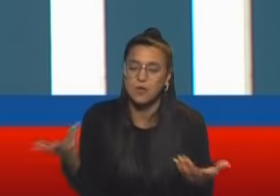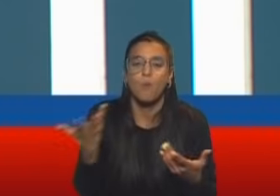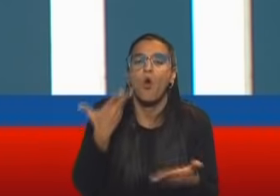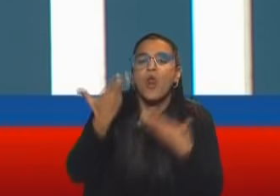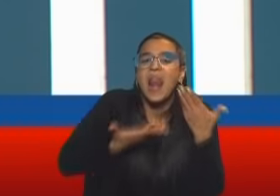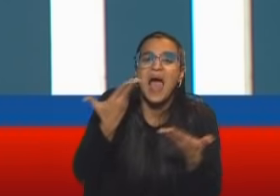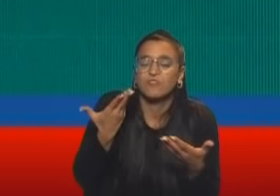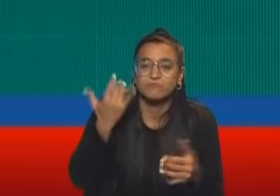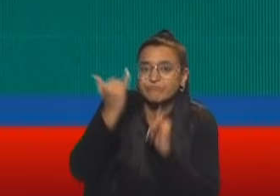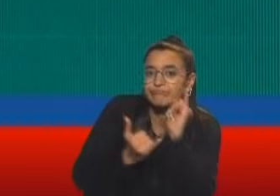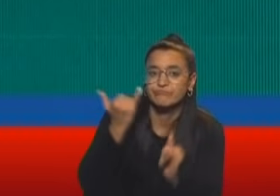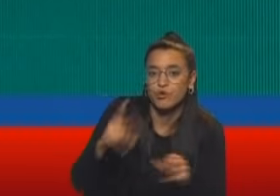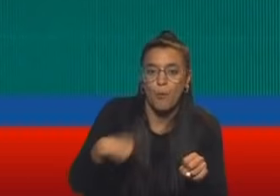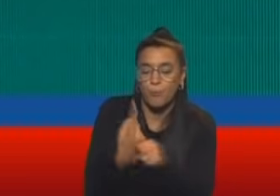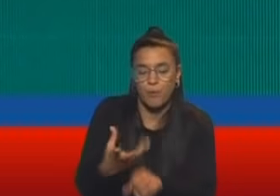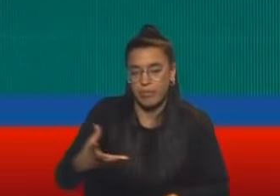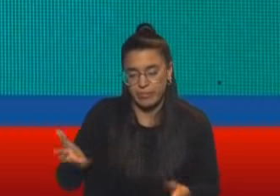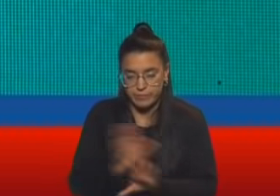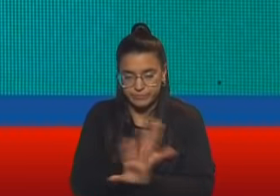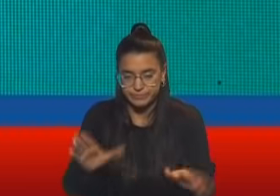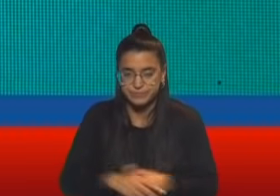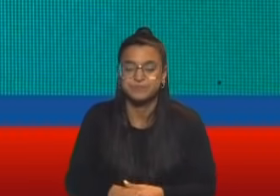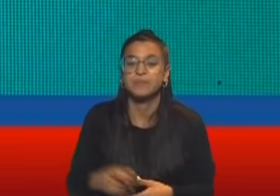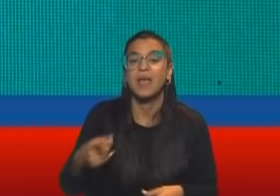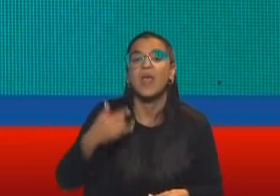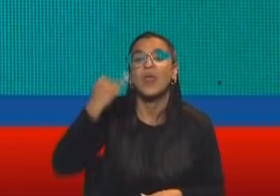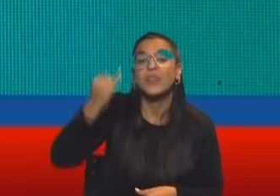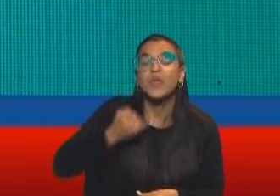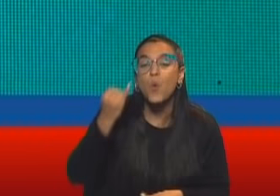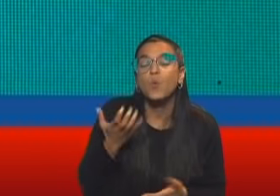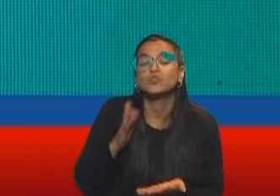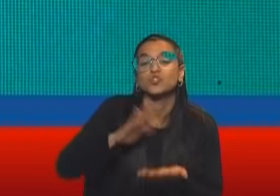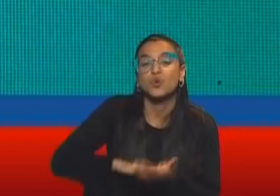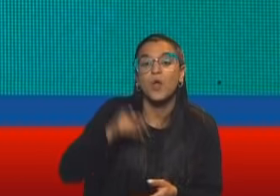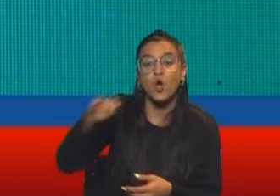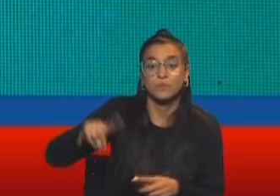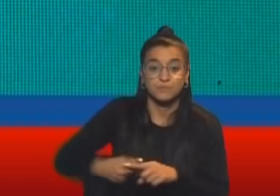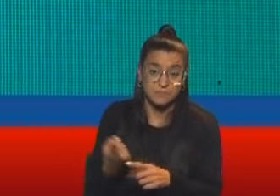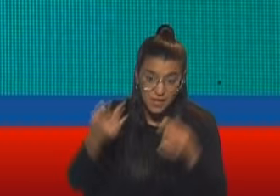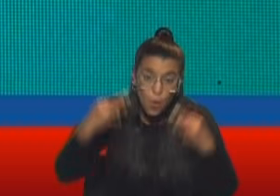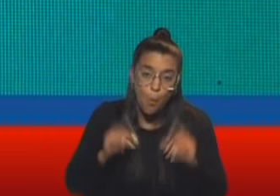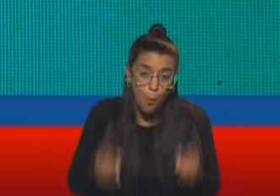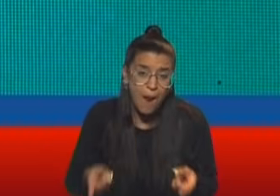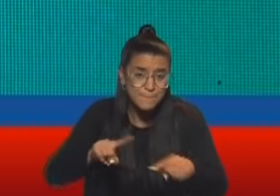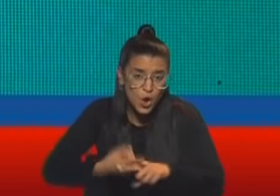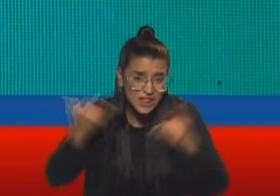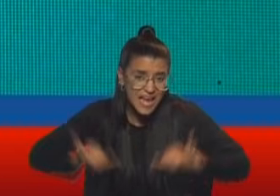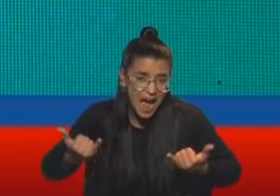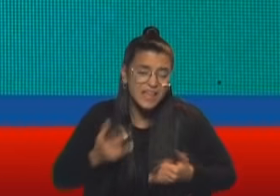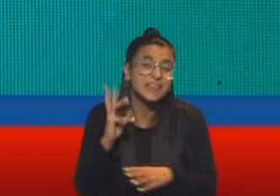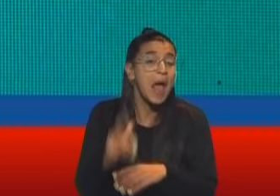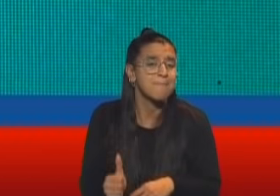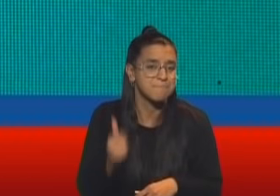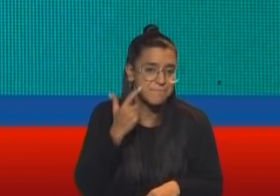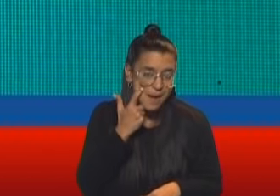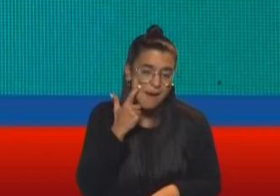relato que pudiera soportar. El discurso de la antipolítica es un discurso político en sí mismo. Claro. Me parece que esta es la trampa y